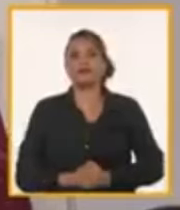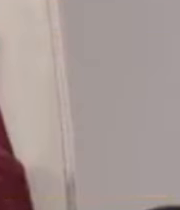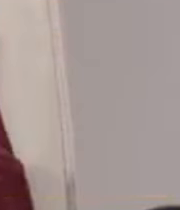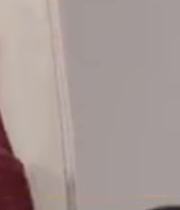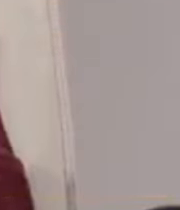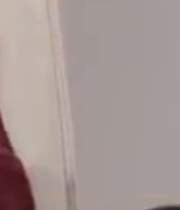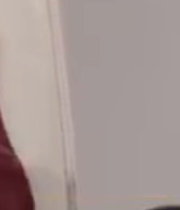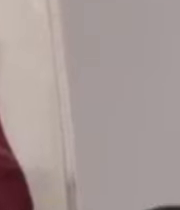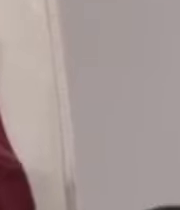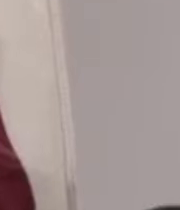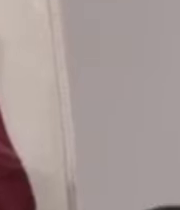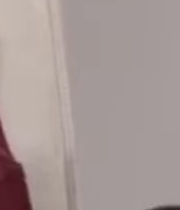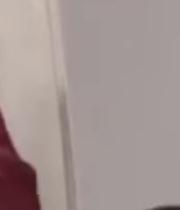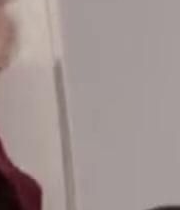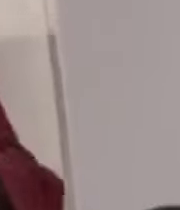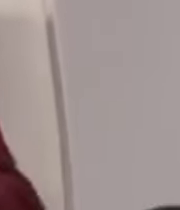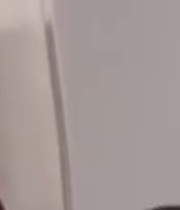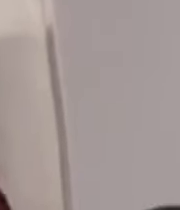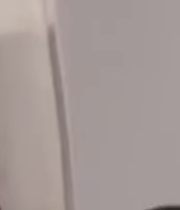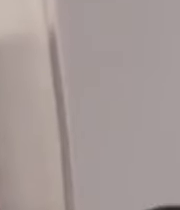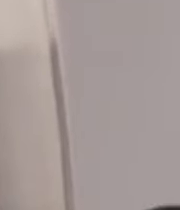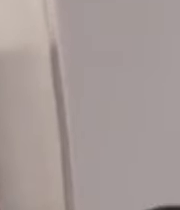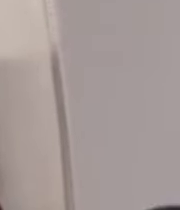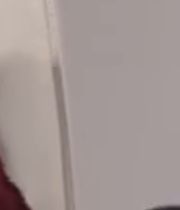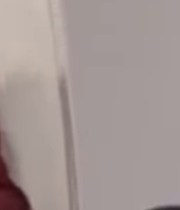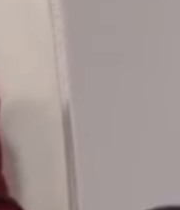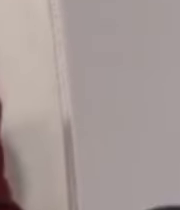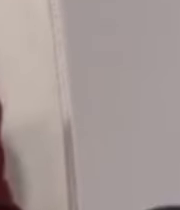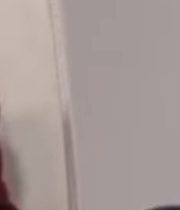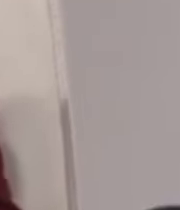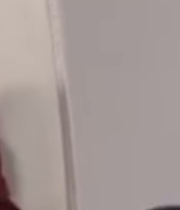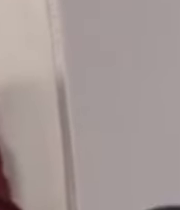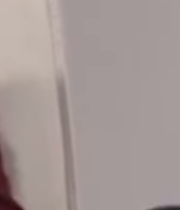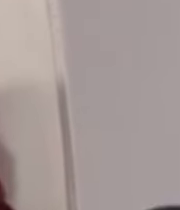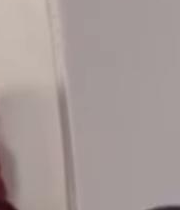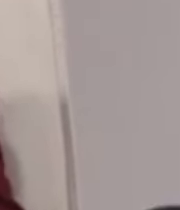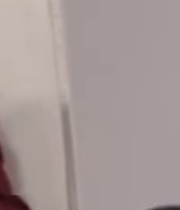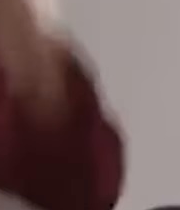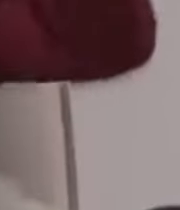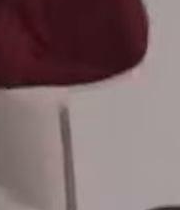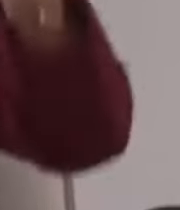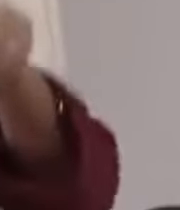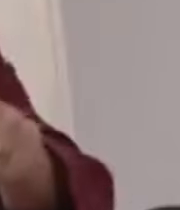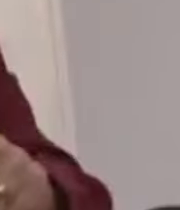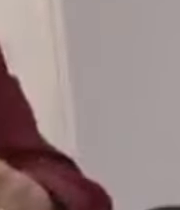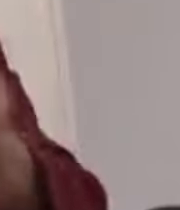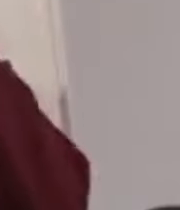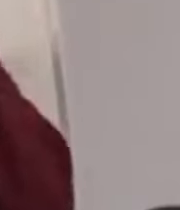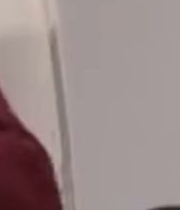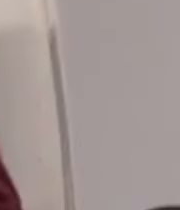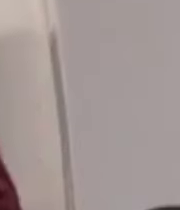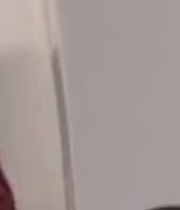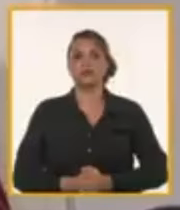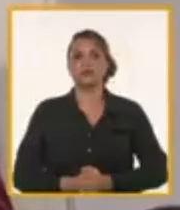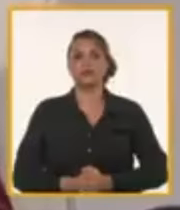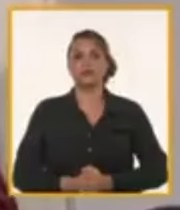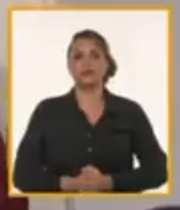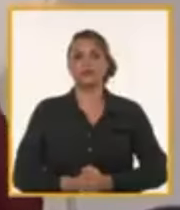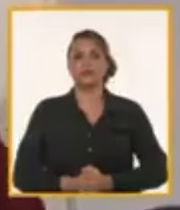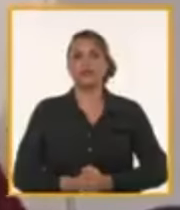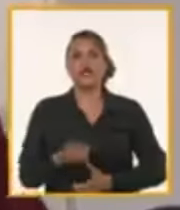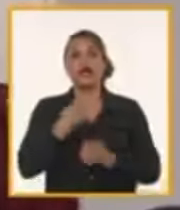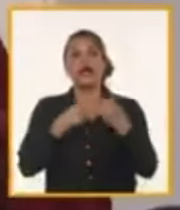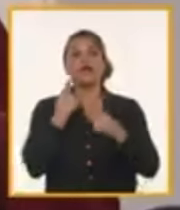elemento esencial En esa dirección yo creo que estamos trabajando y como nunca antes se ha fortalecido el vínculo y sigue siendo también un reto para este